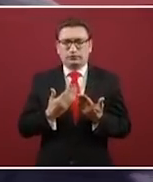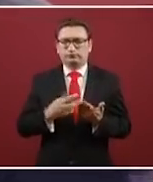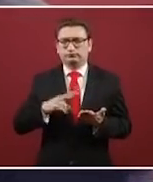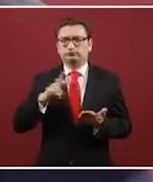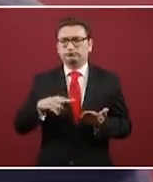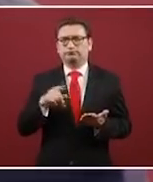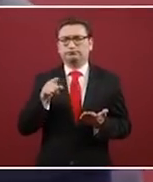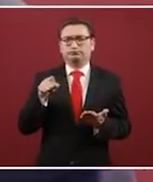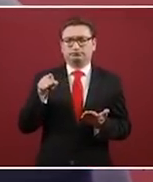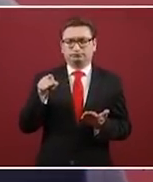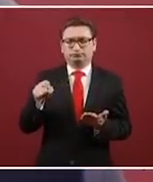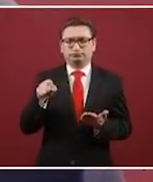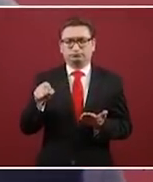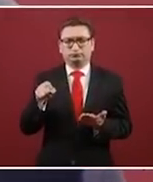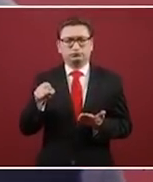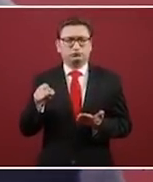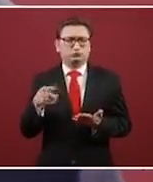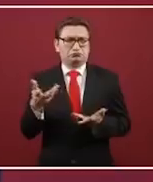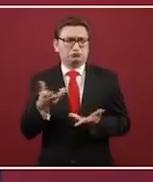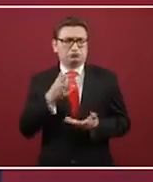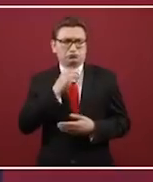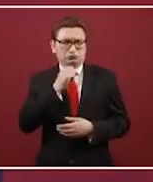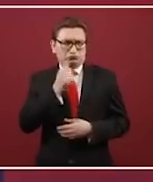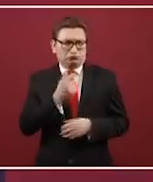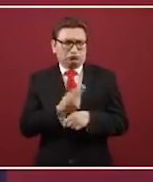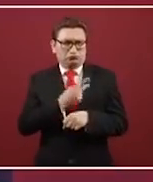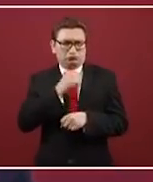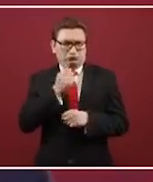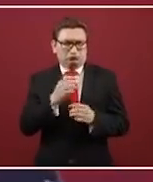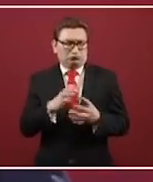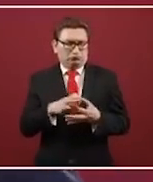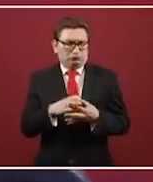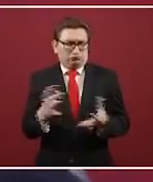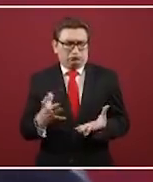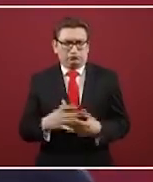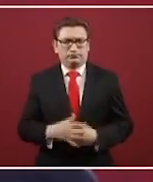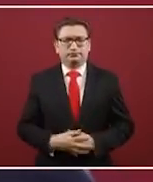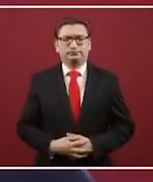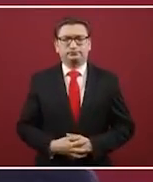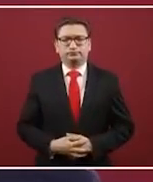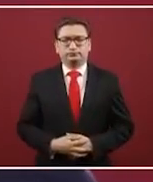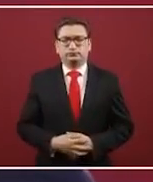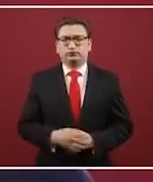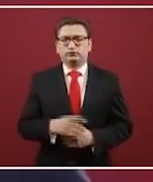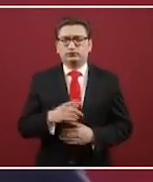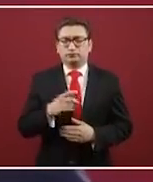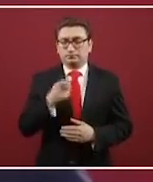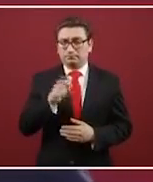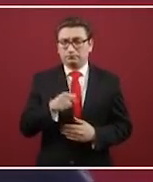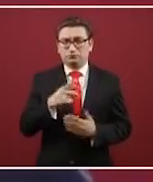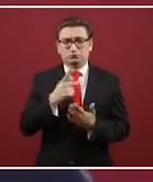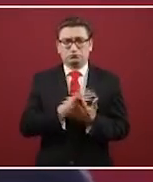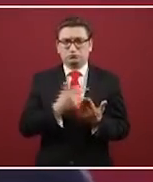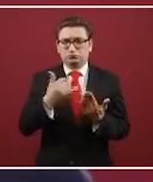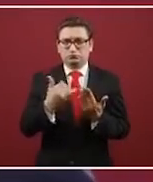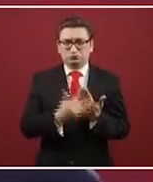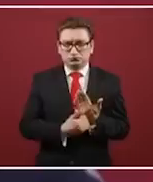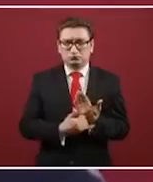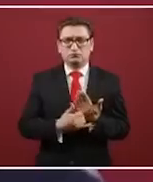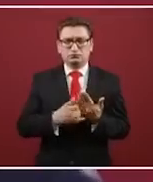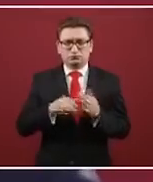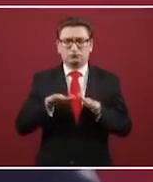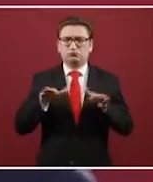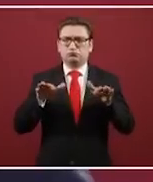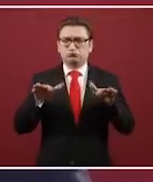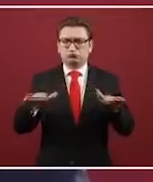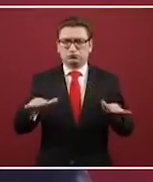el no tuvo que ver lo del proyecto de el